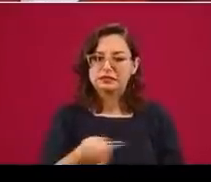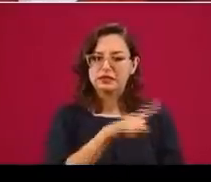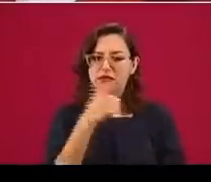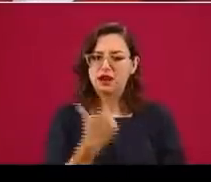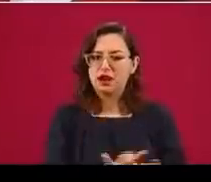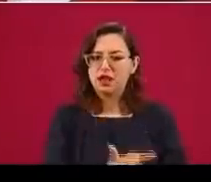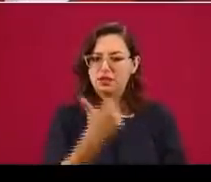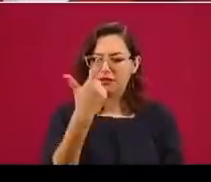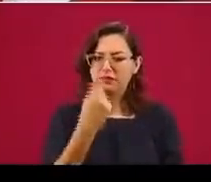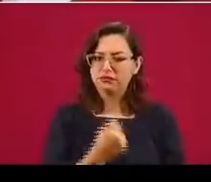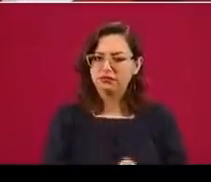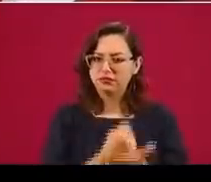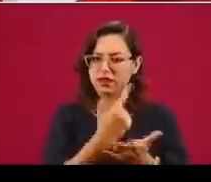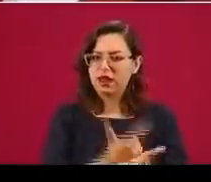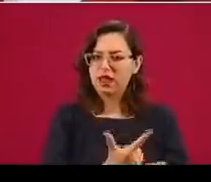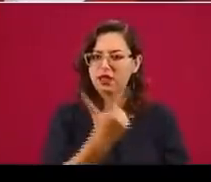intensiva,